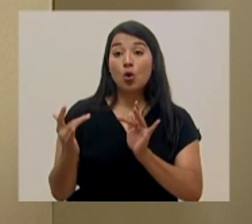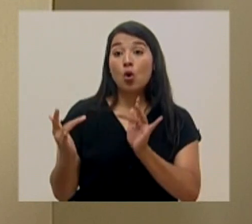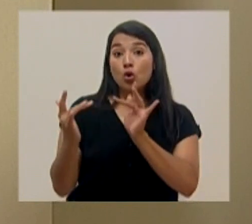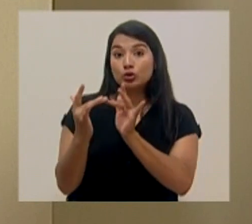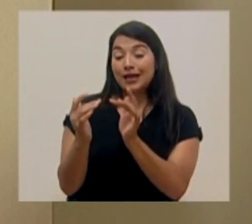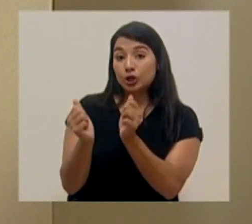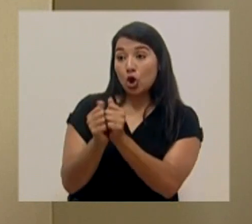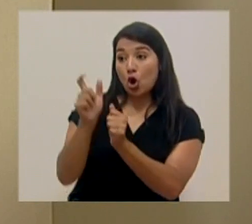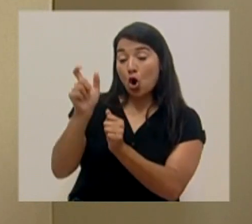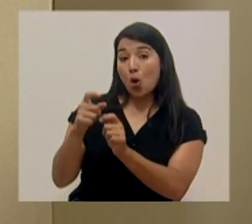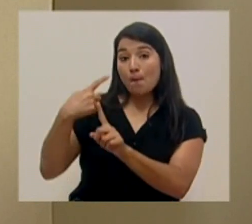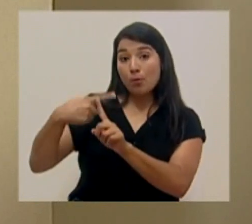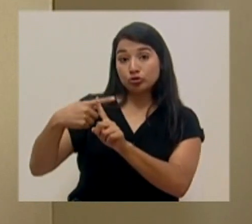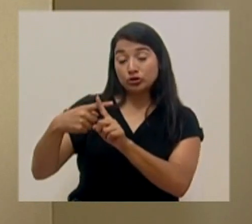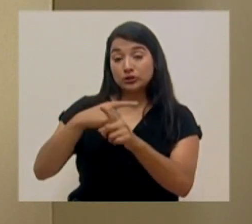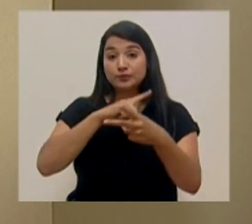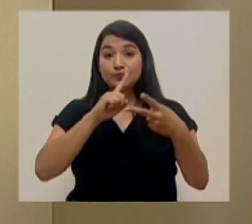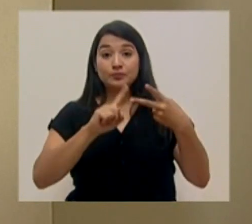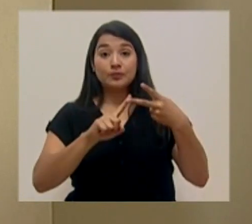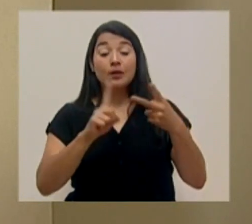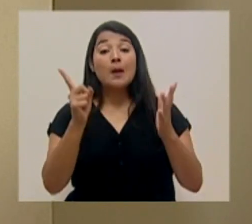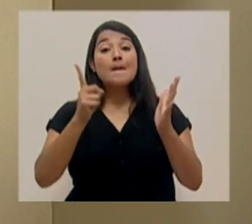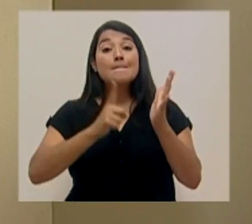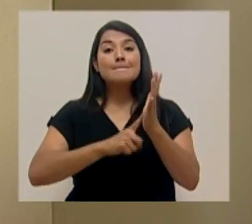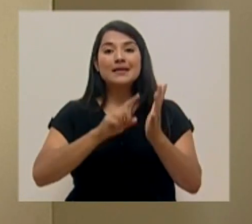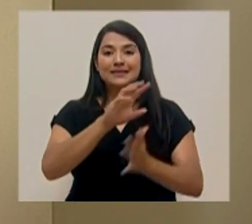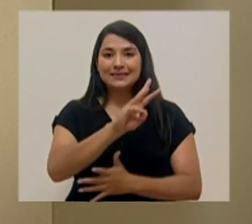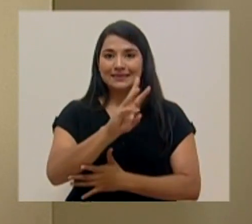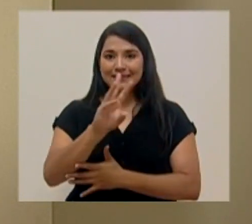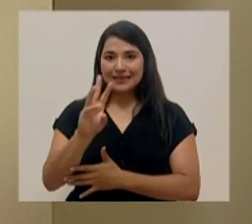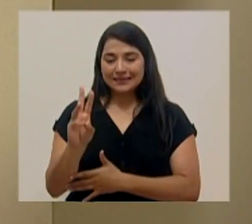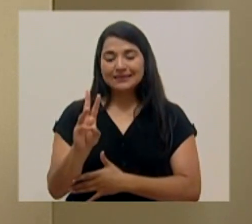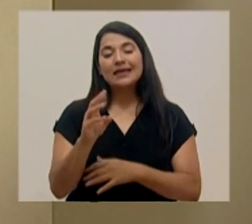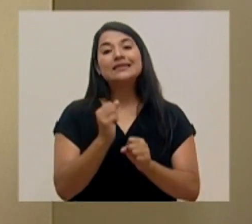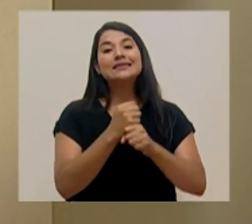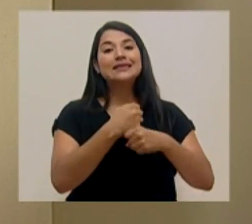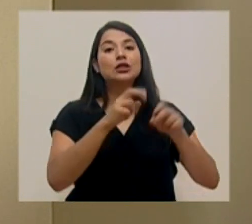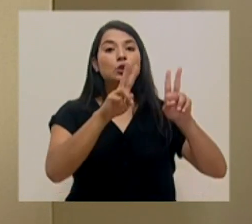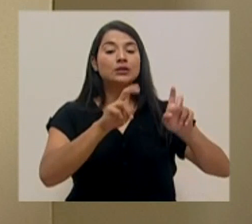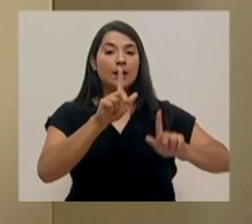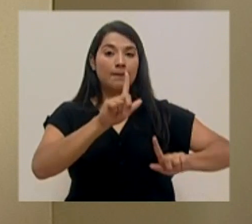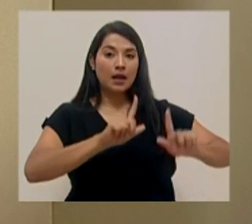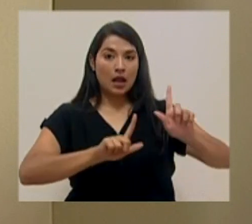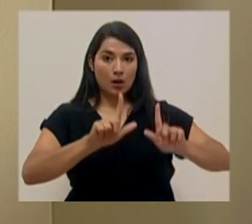registrados por nexo epidemiológico y 1.066 que han sido